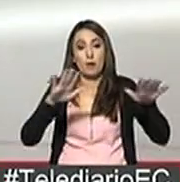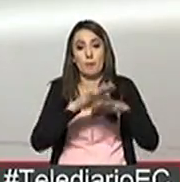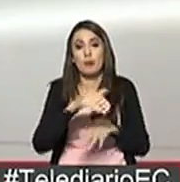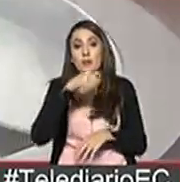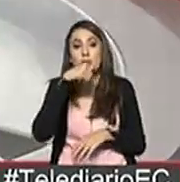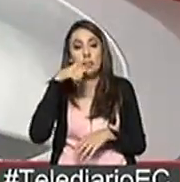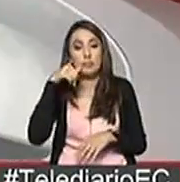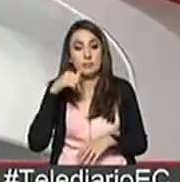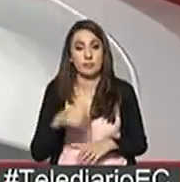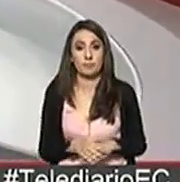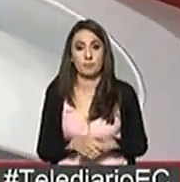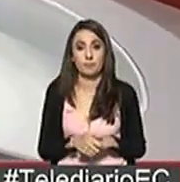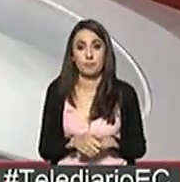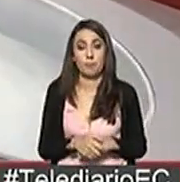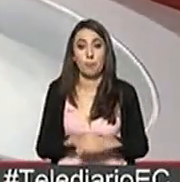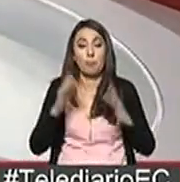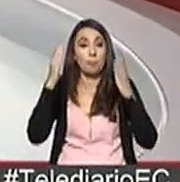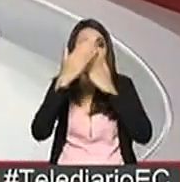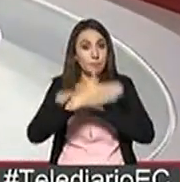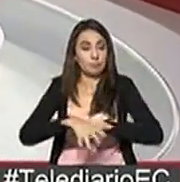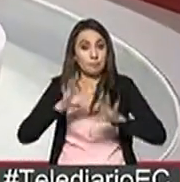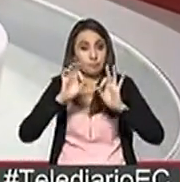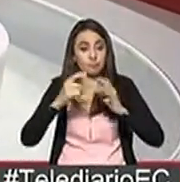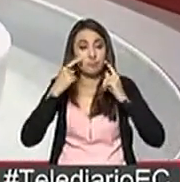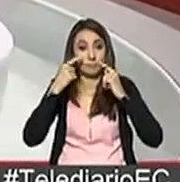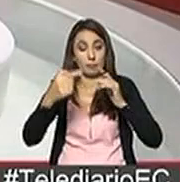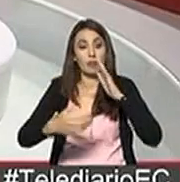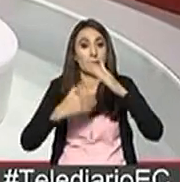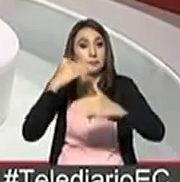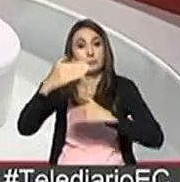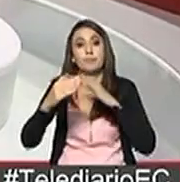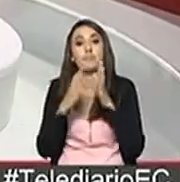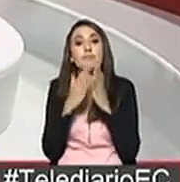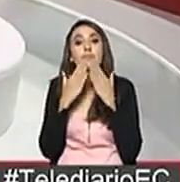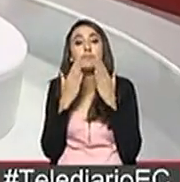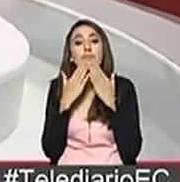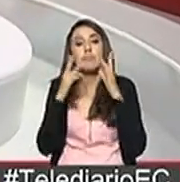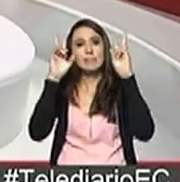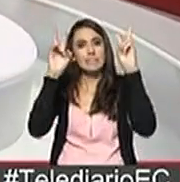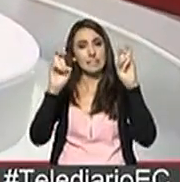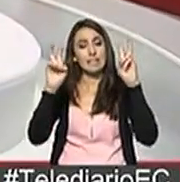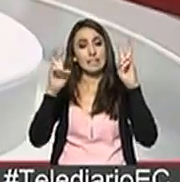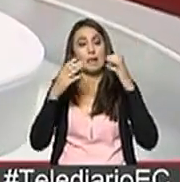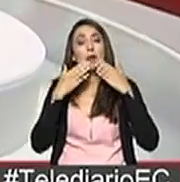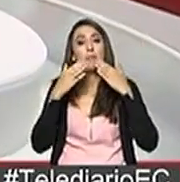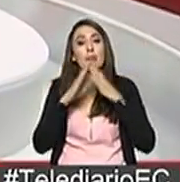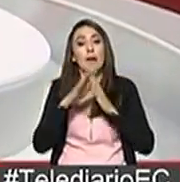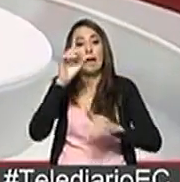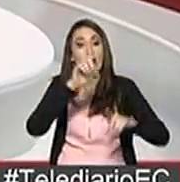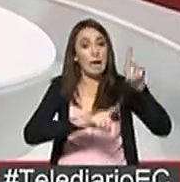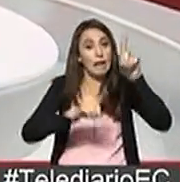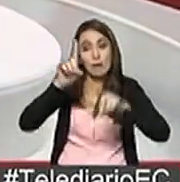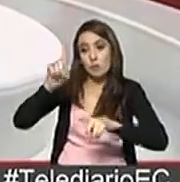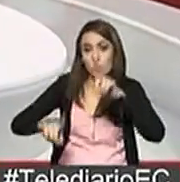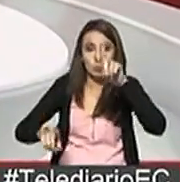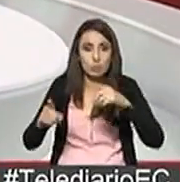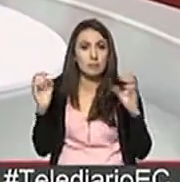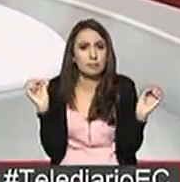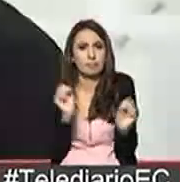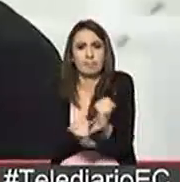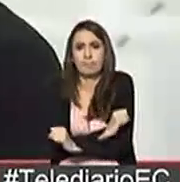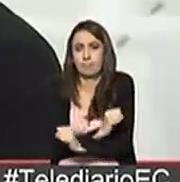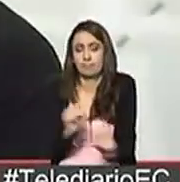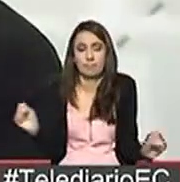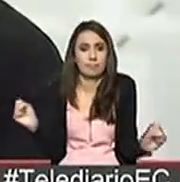artesanal del país? Bueno, o sea, lo que te decía es más que nada el tema de que en muchas ocasiones nos hemos visto imposibilitados